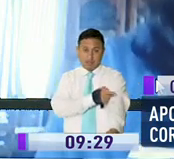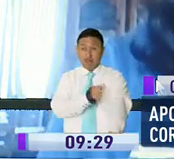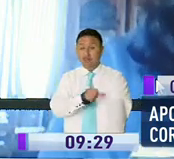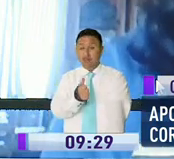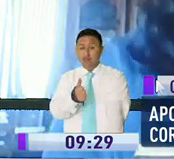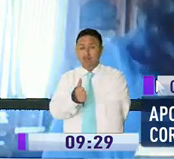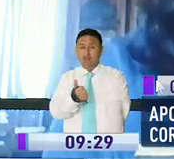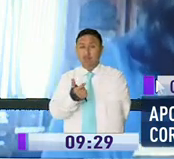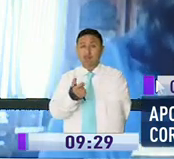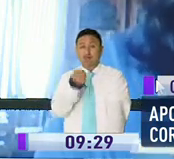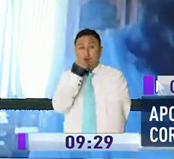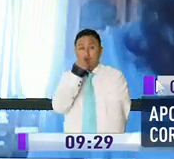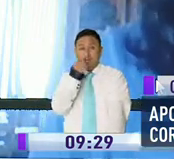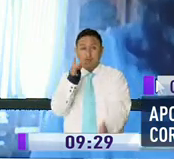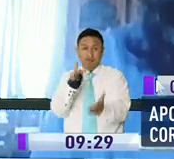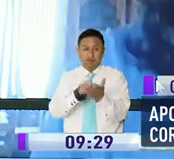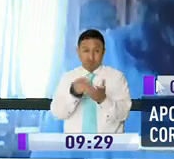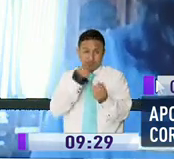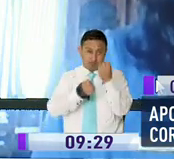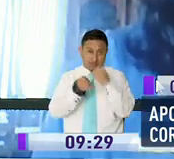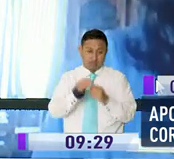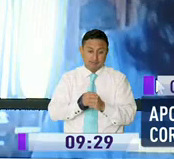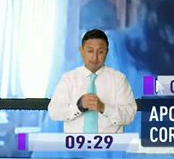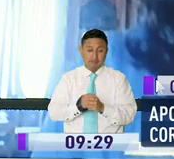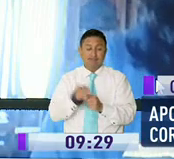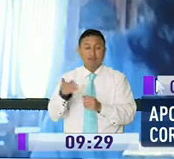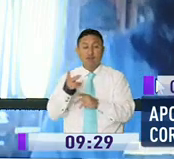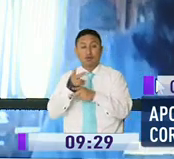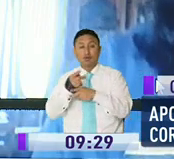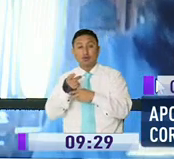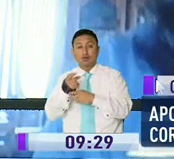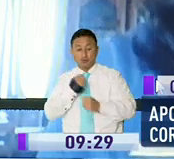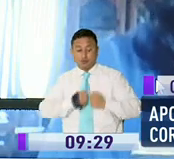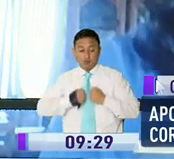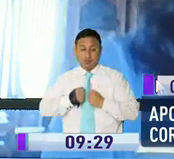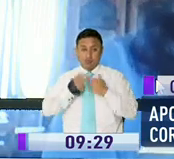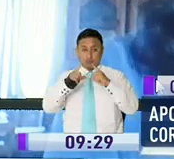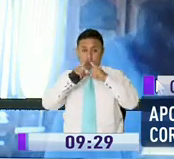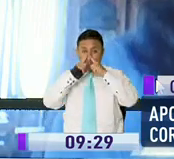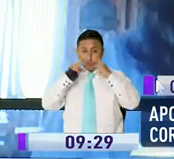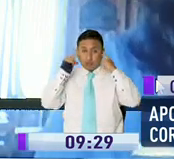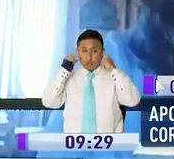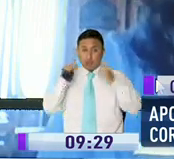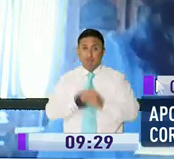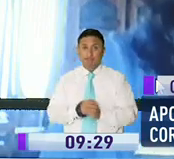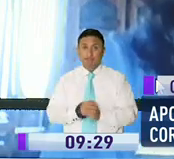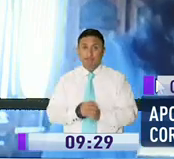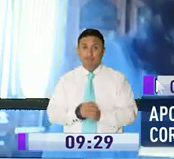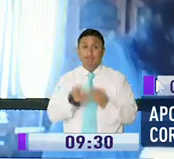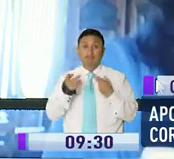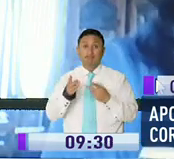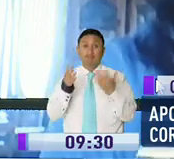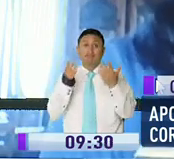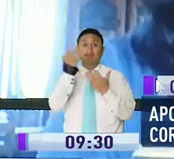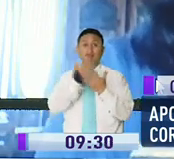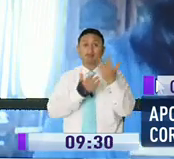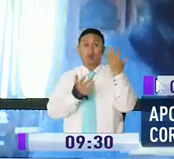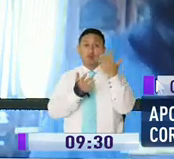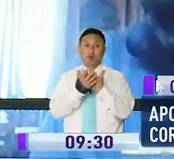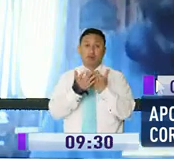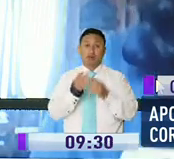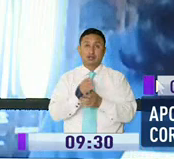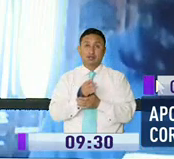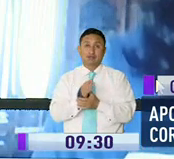también abarrotes. Necesitamos también productos de limpieza, mascarillas y también los guantes de tipo